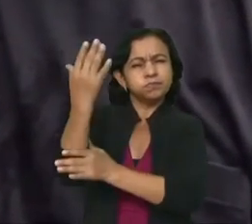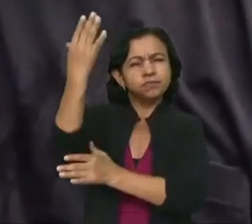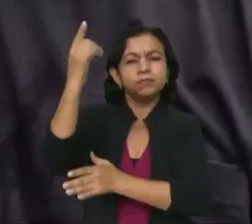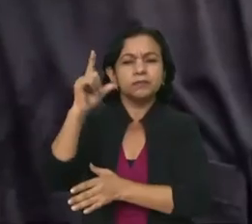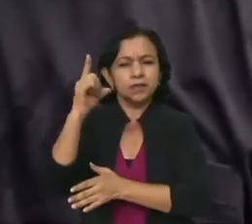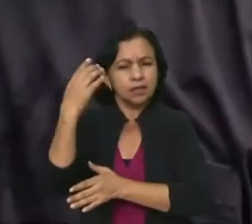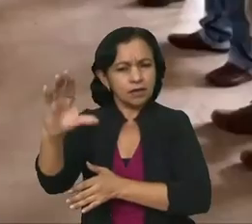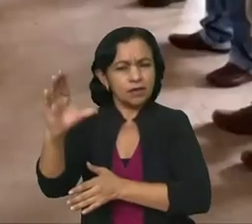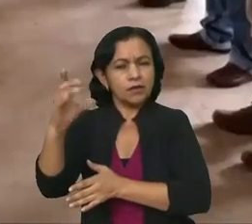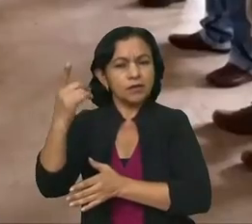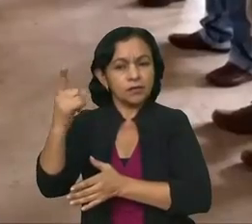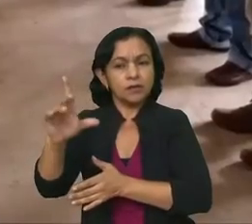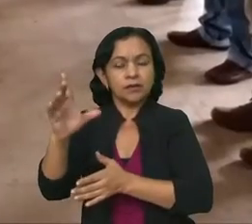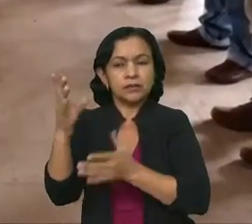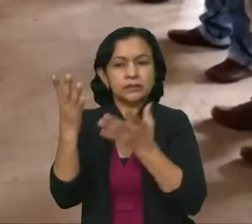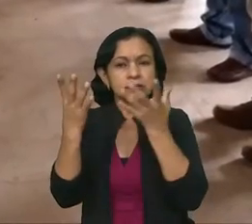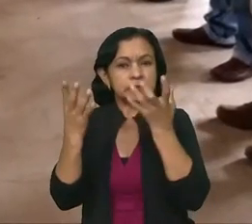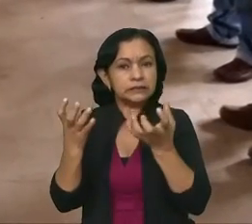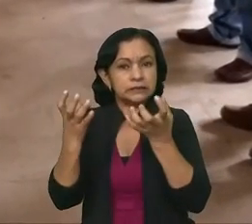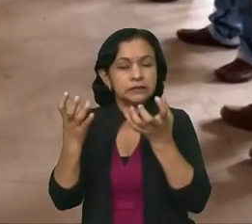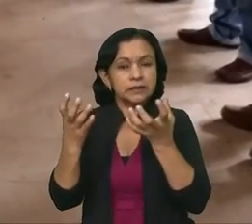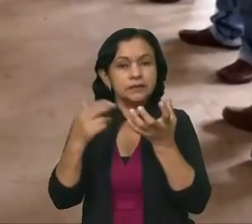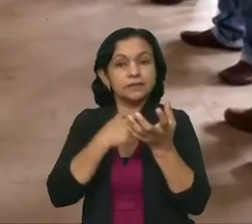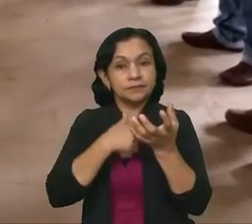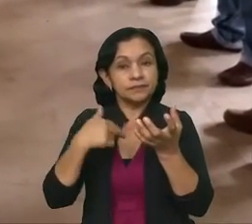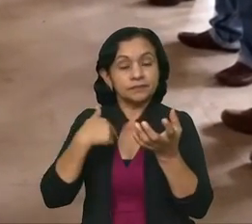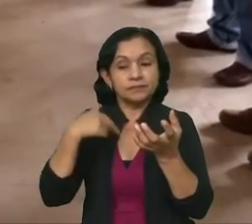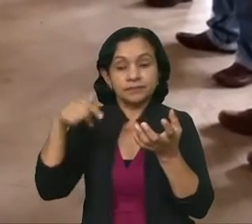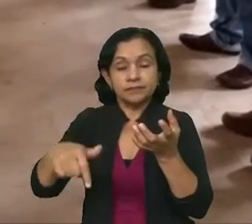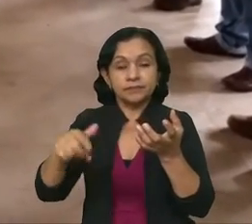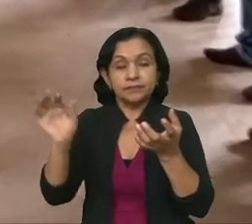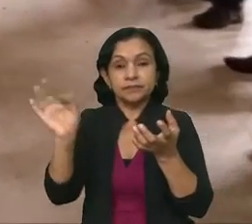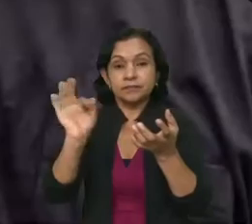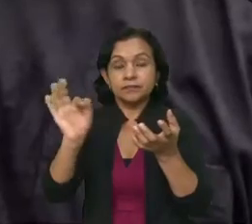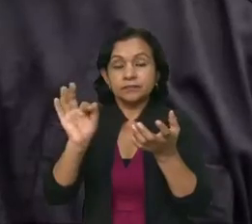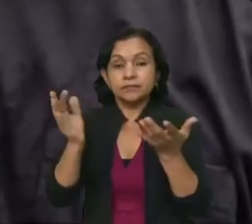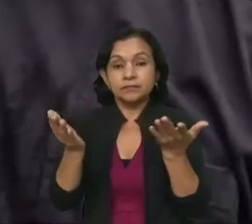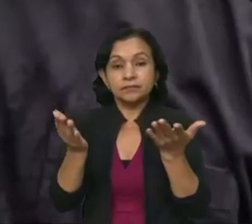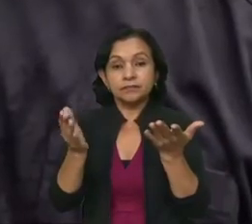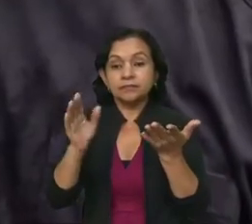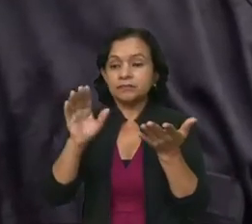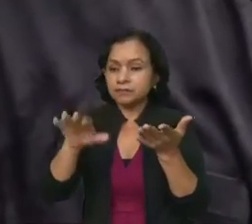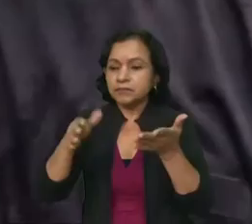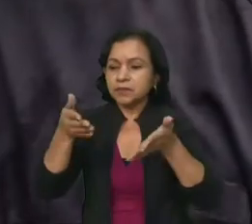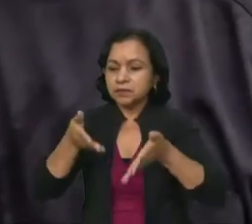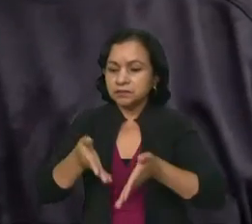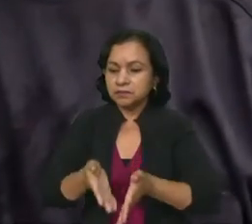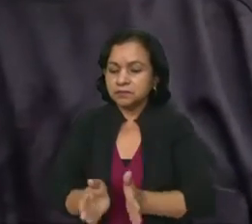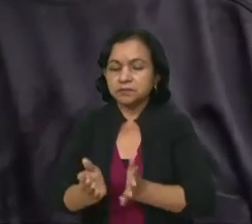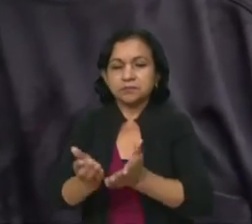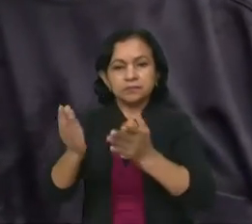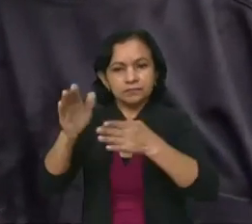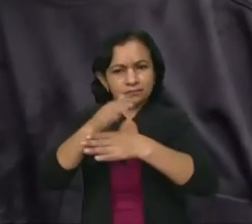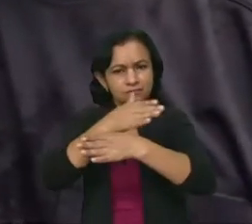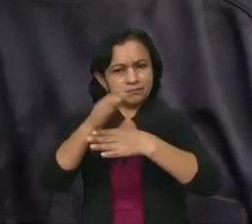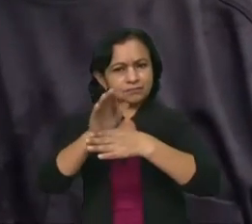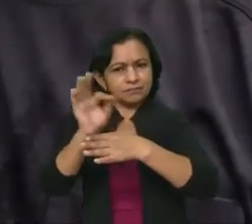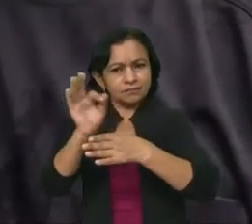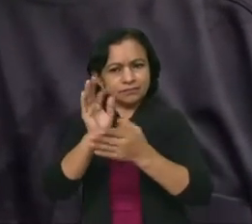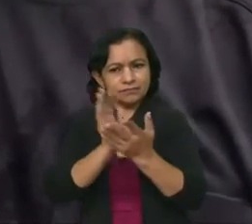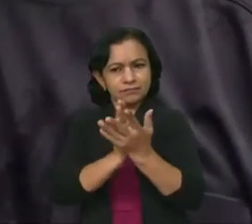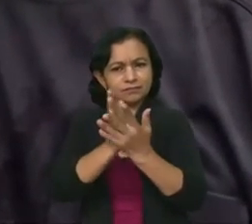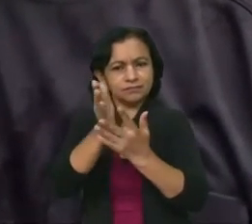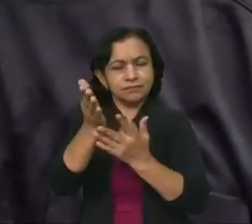Concepción porque se adapta más a lo seco. Ñero han sacado este tipo de esqueje, entonces vamos a tener otra variedad y vamos